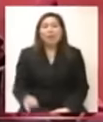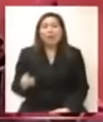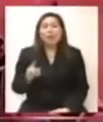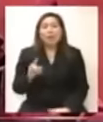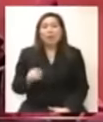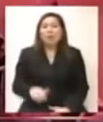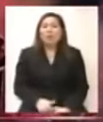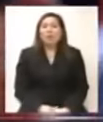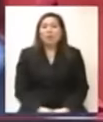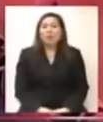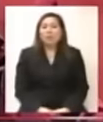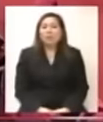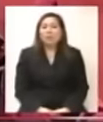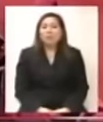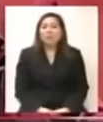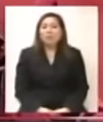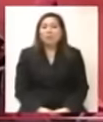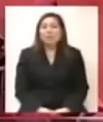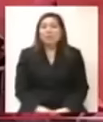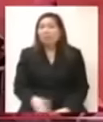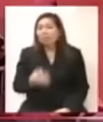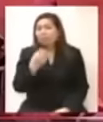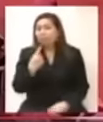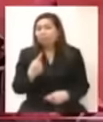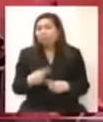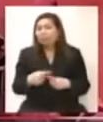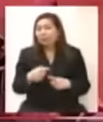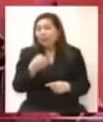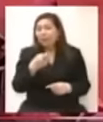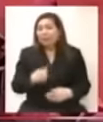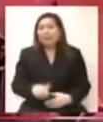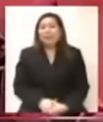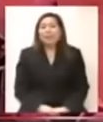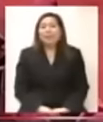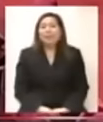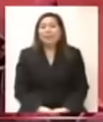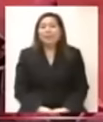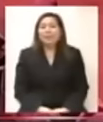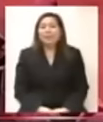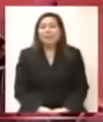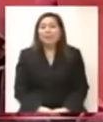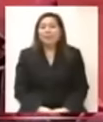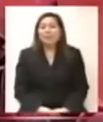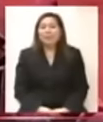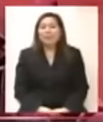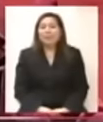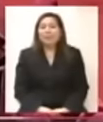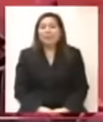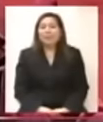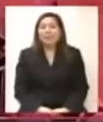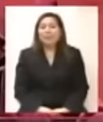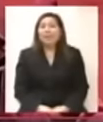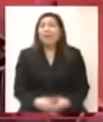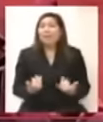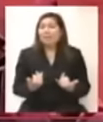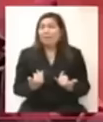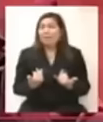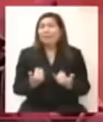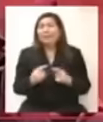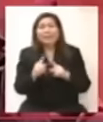de de de fármacos no de medicinas entonces aquí hay